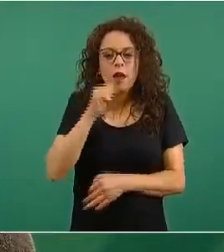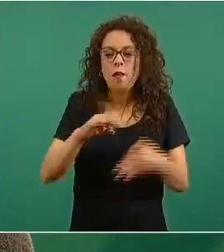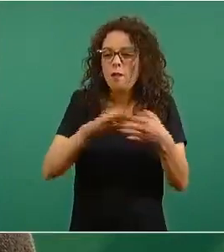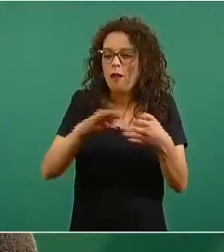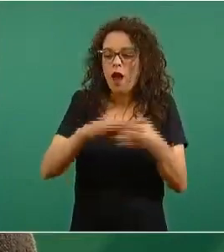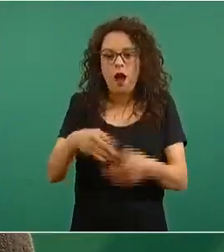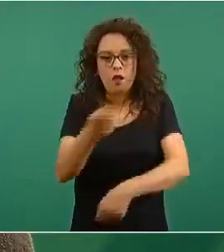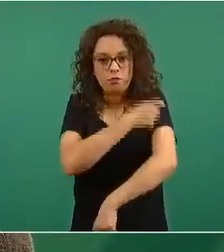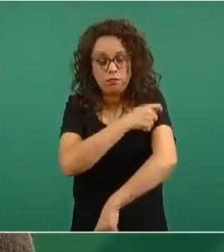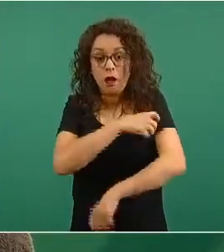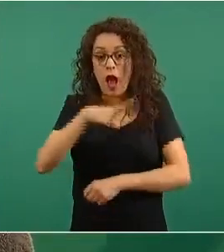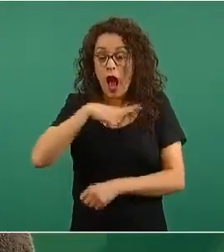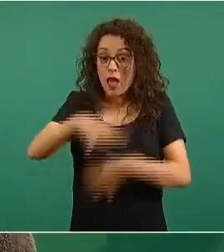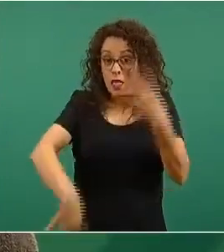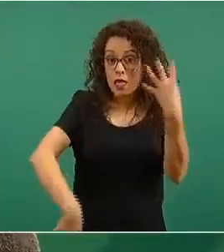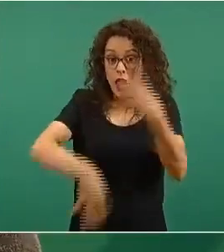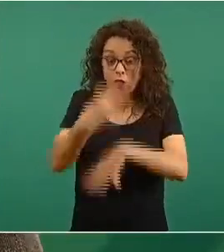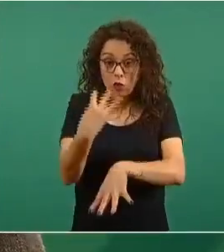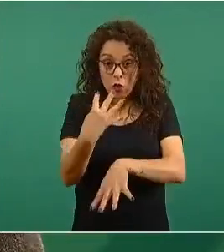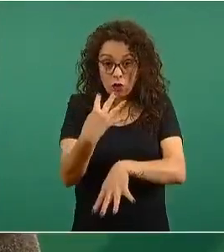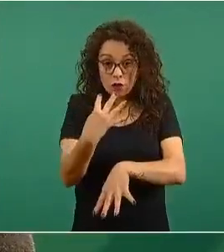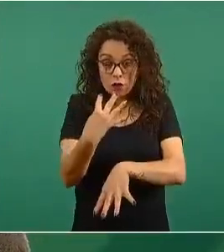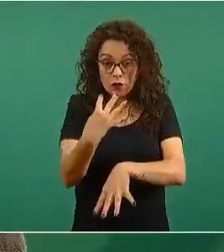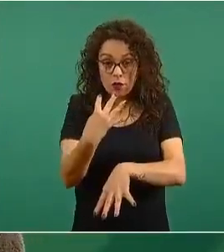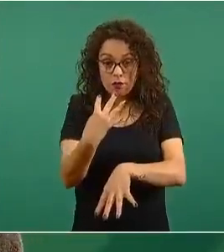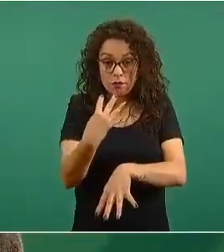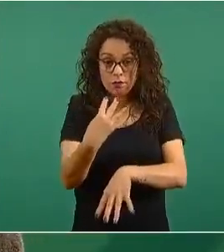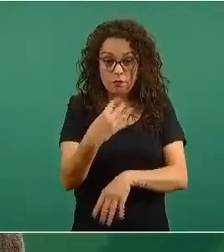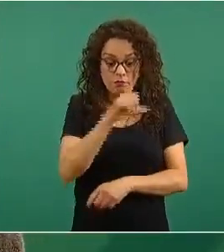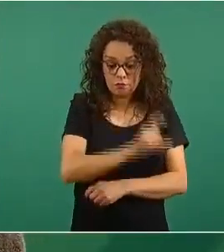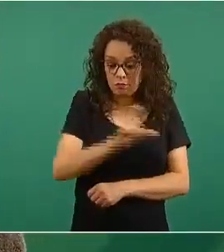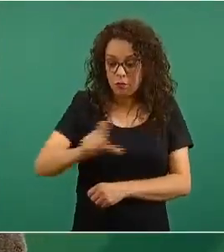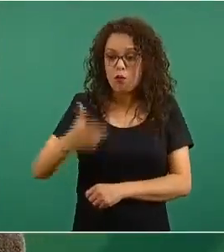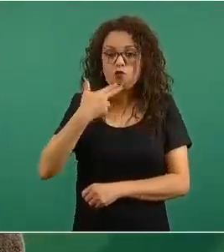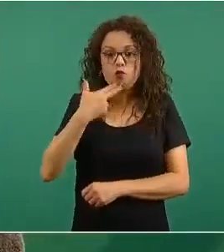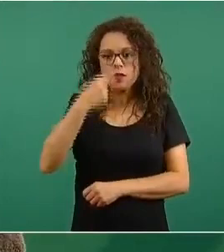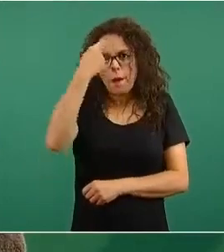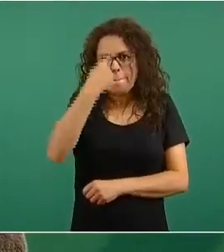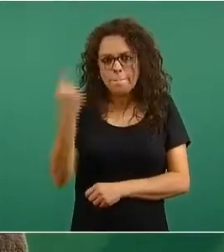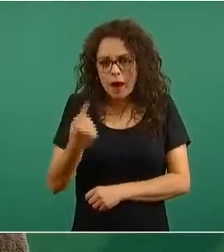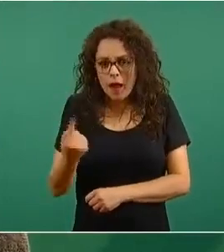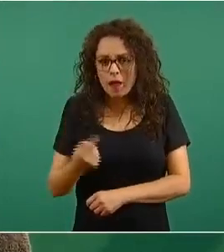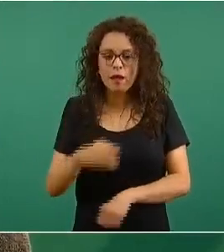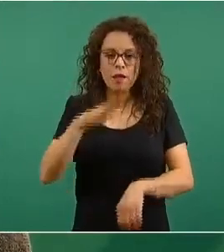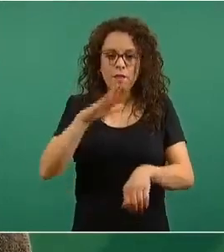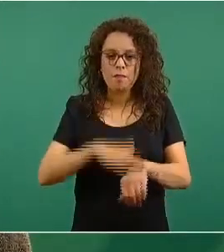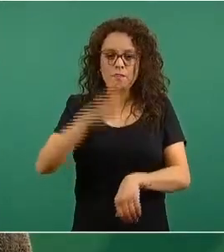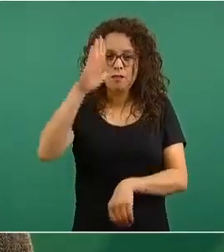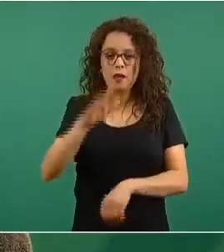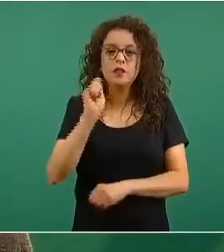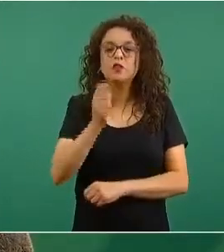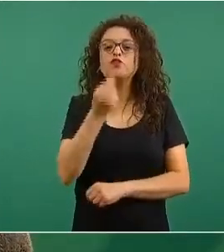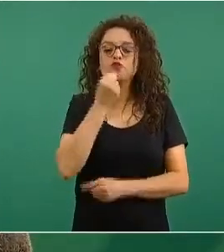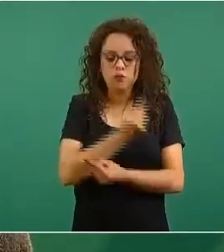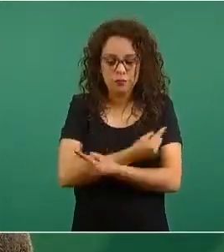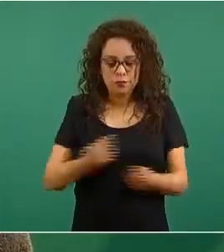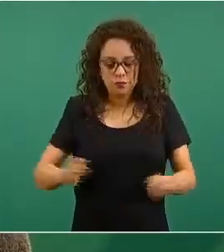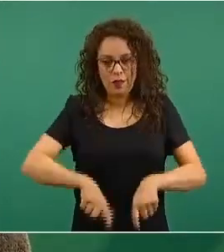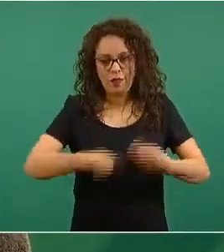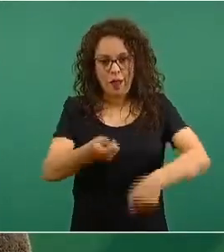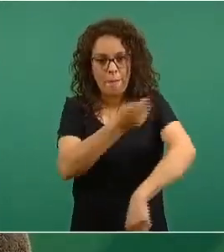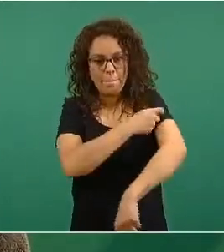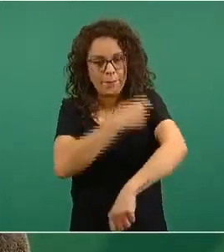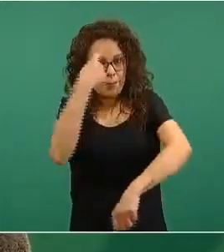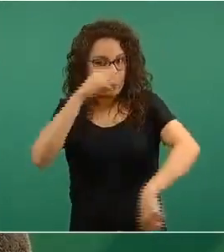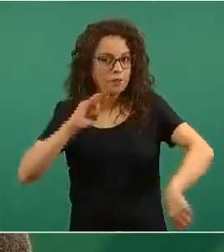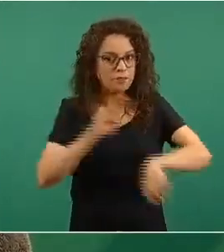14 vacunas, 14 biológicos que se utilizan para la protección mayormente de la infancia, aunque hay algunas vacunas que